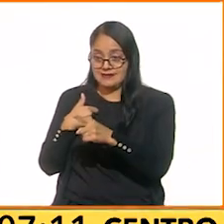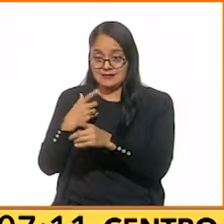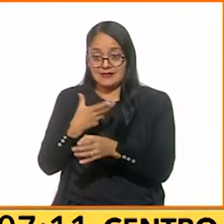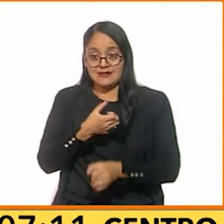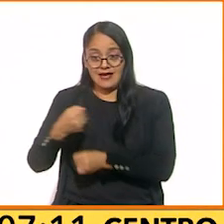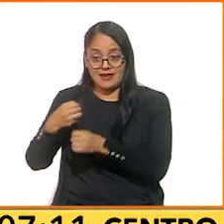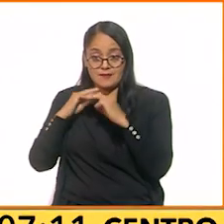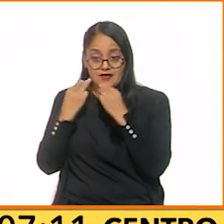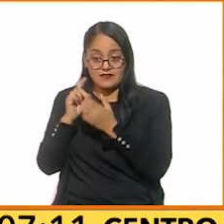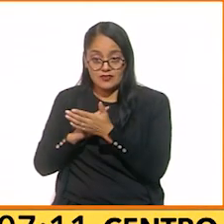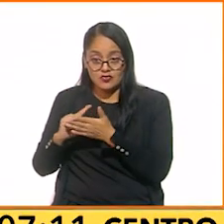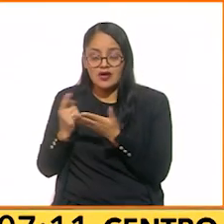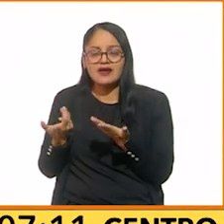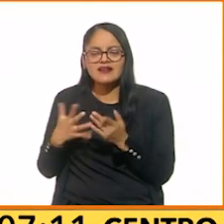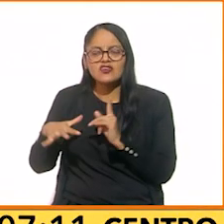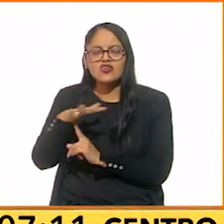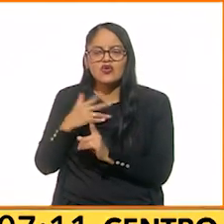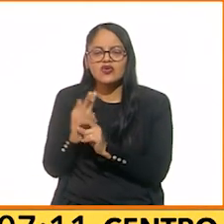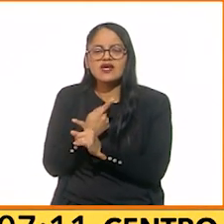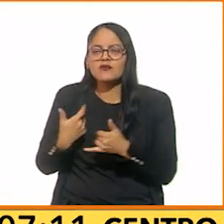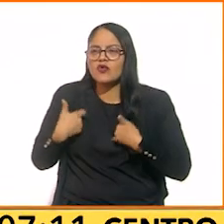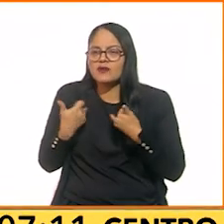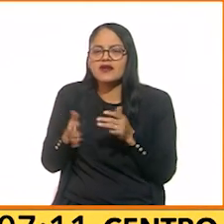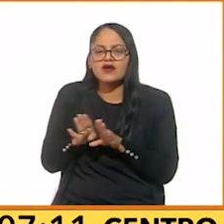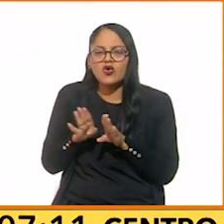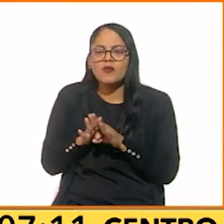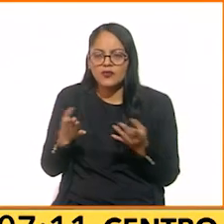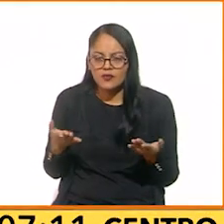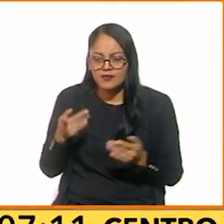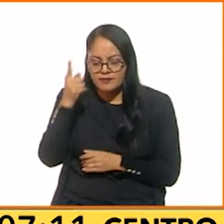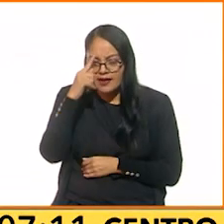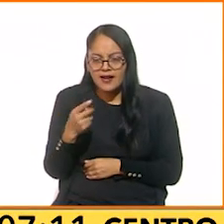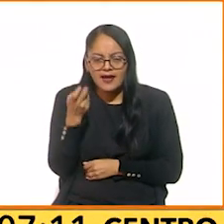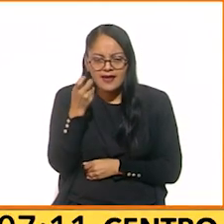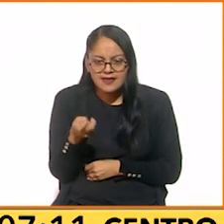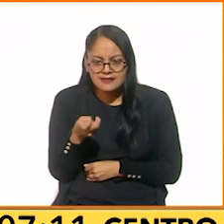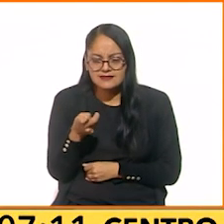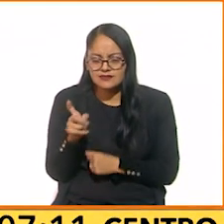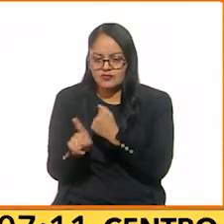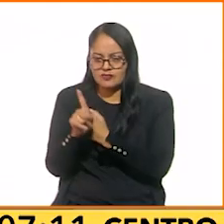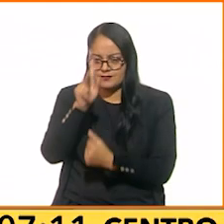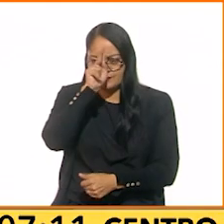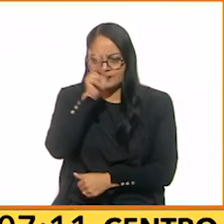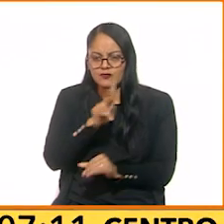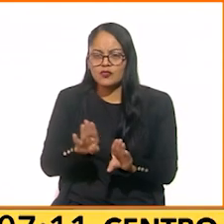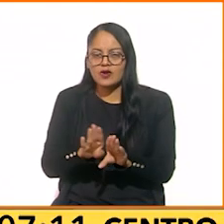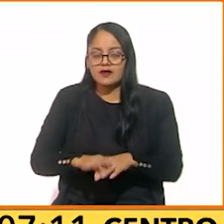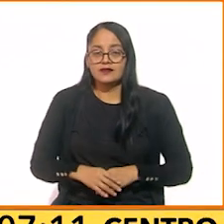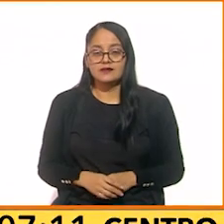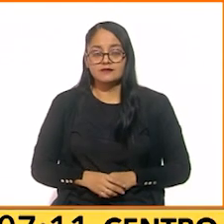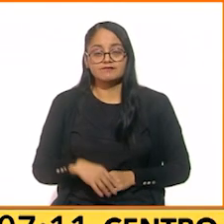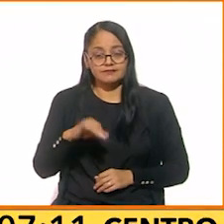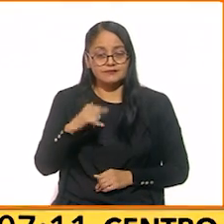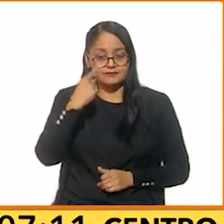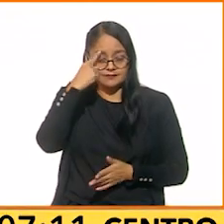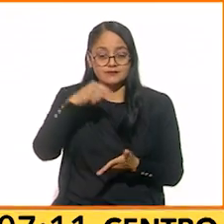organizada? ¿Cuál es el contexto que están viviendo las juventudes para llegar a estos momentos tan críticos? Sí,